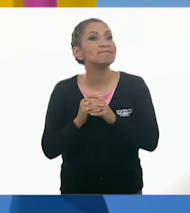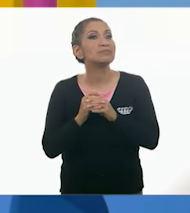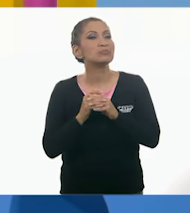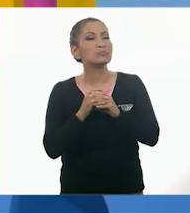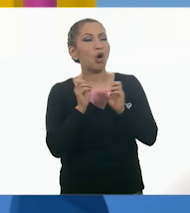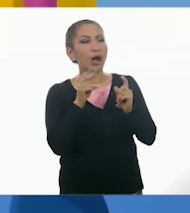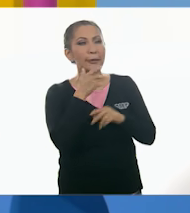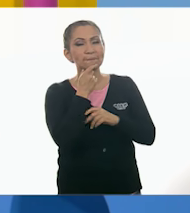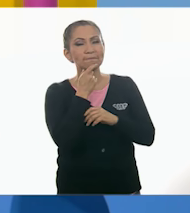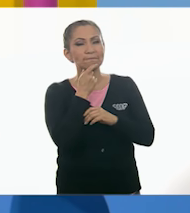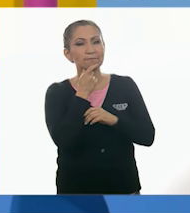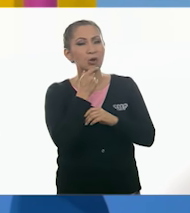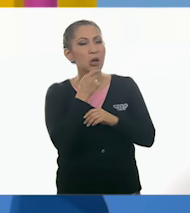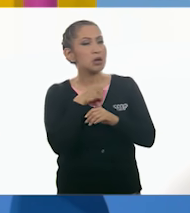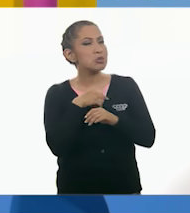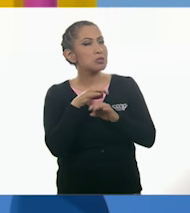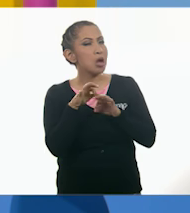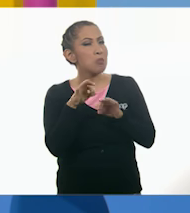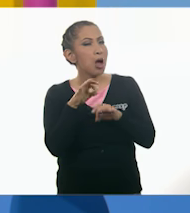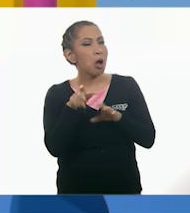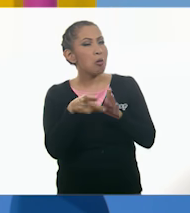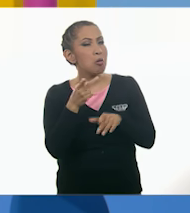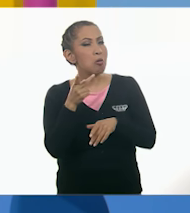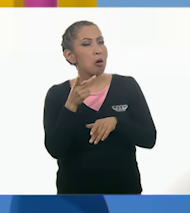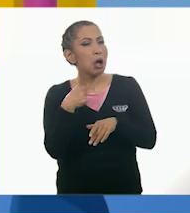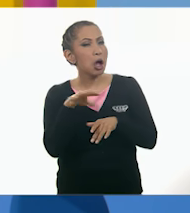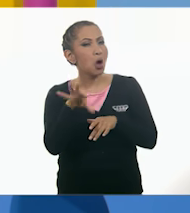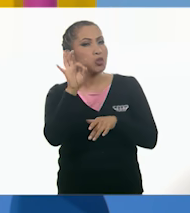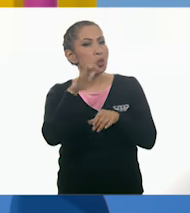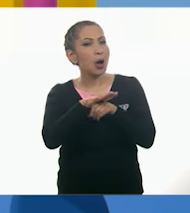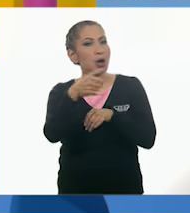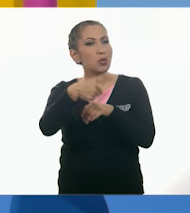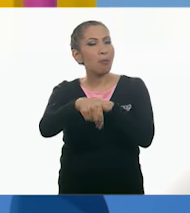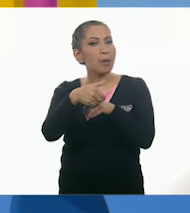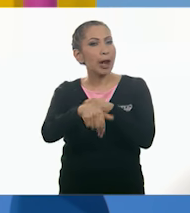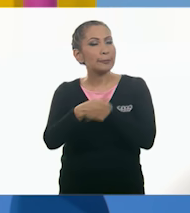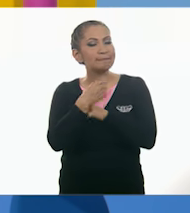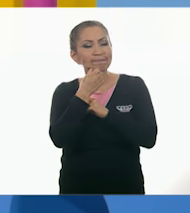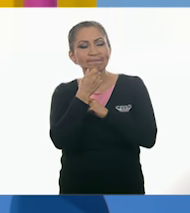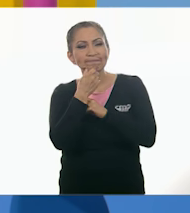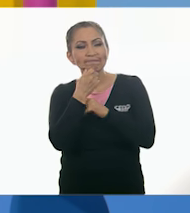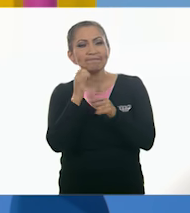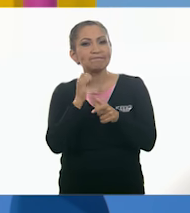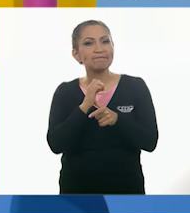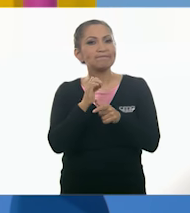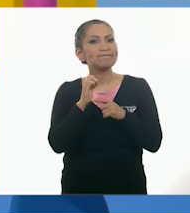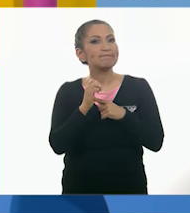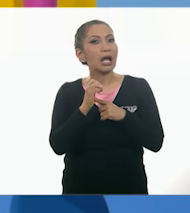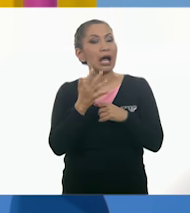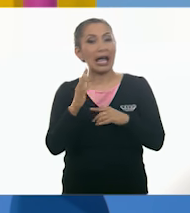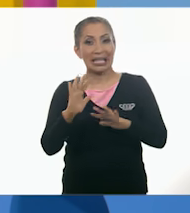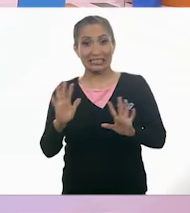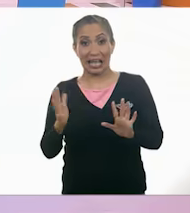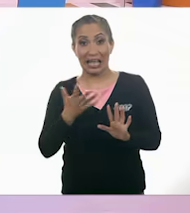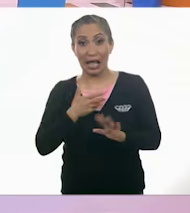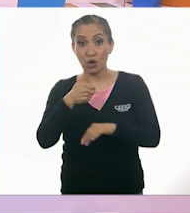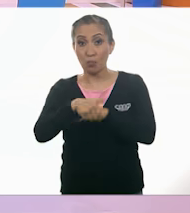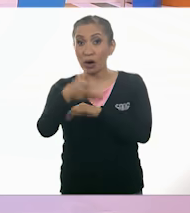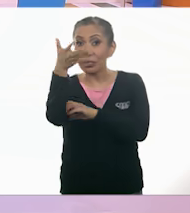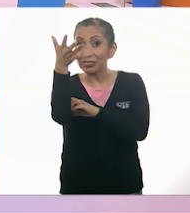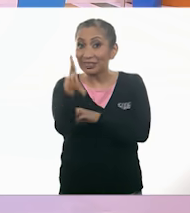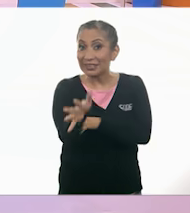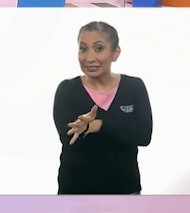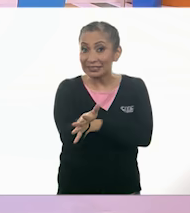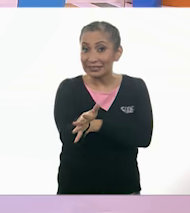Ok, una misión más. Descubrir qué número es ese. Entonces, ya tenemos el número 10.